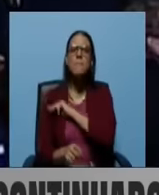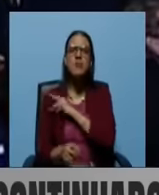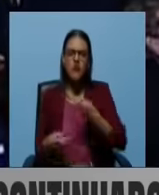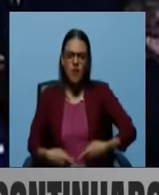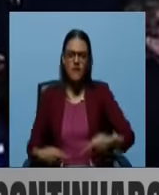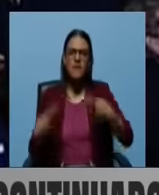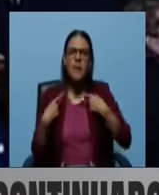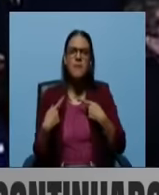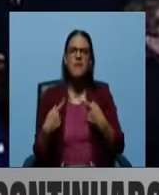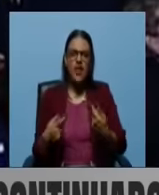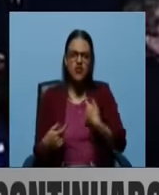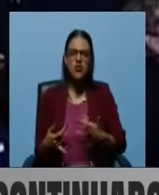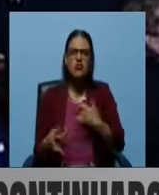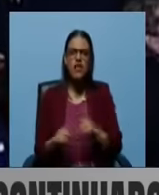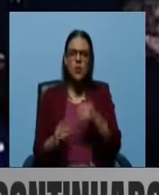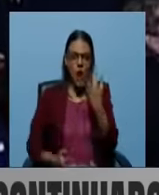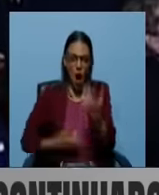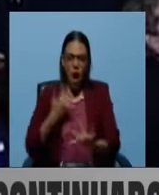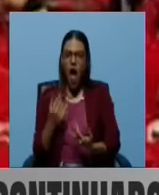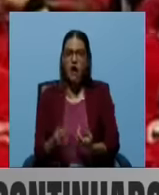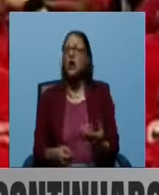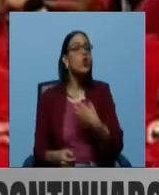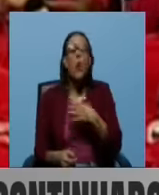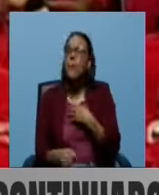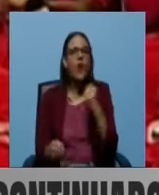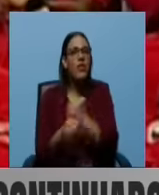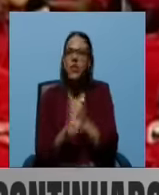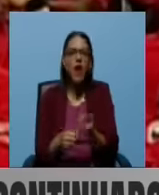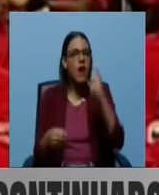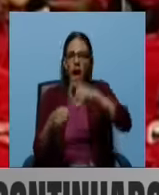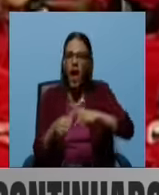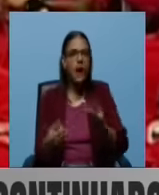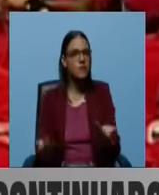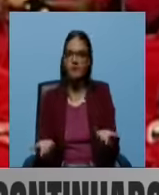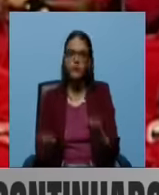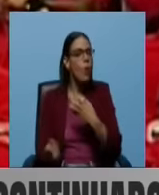con vocación, difícilmente puede hacerlo.